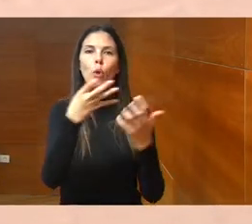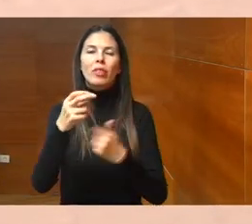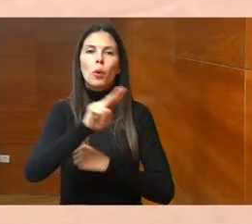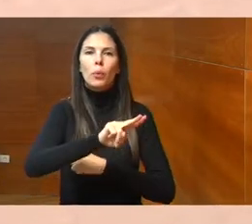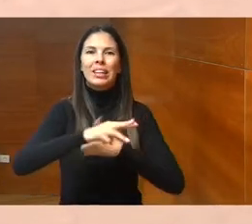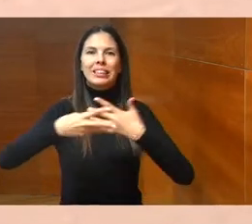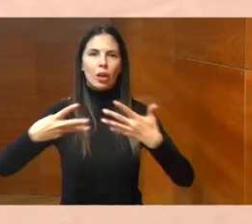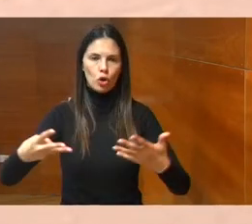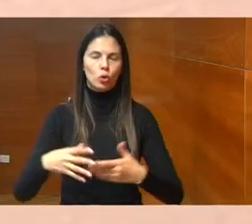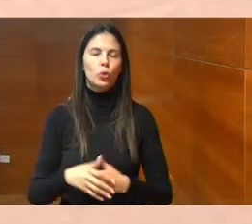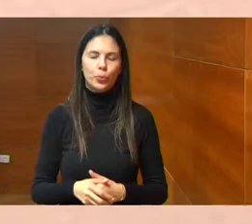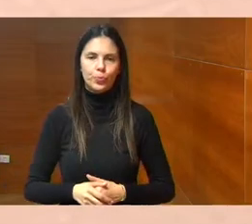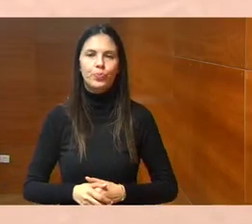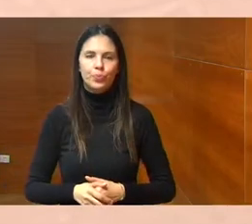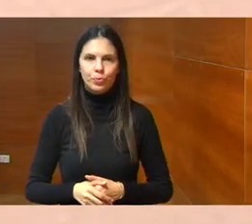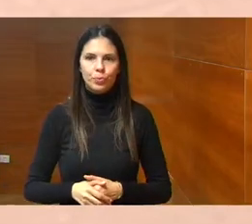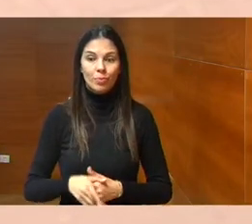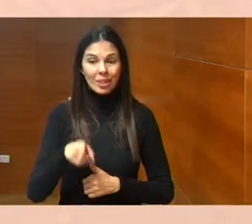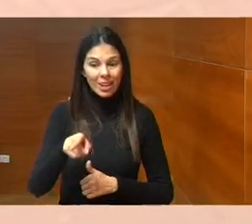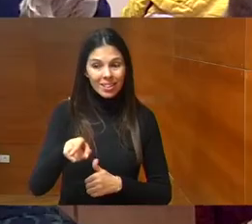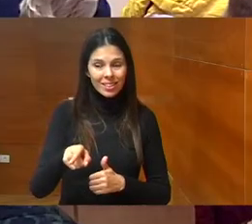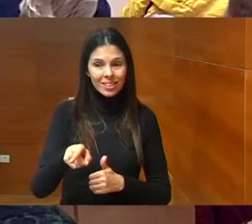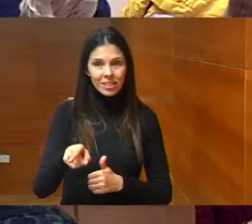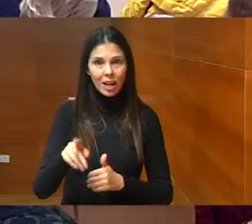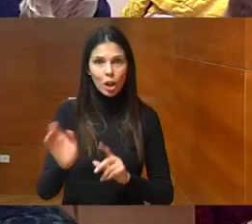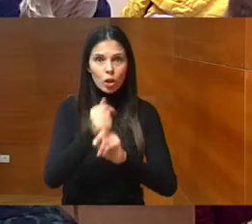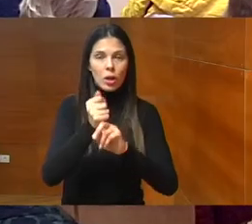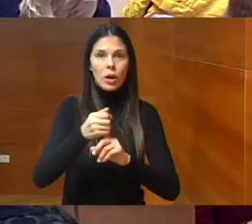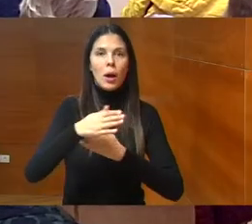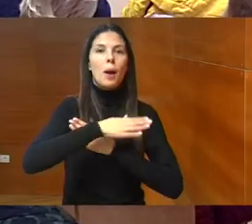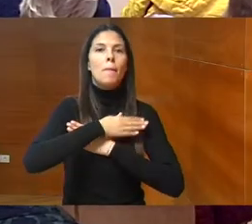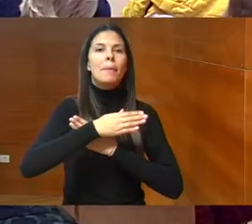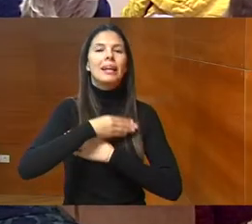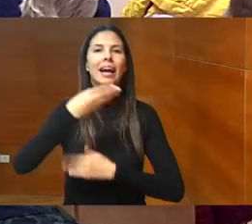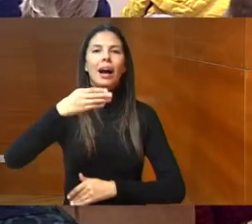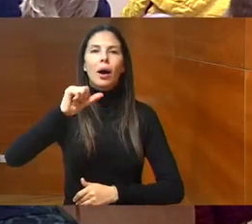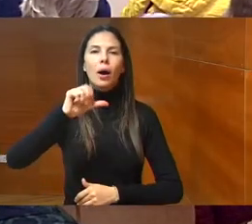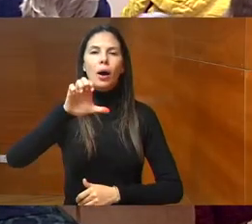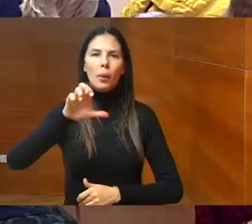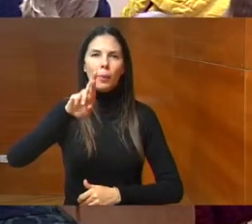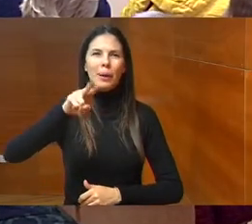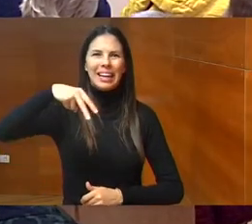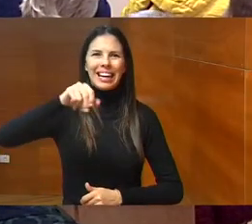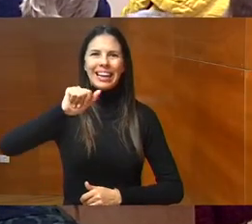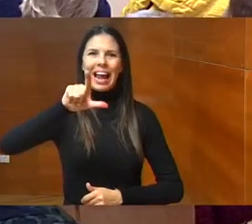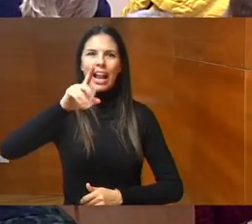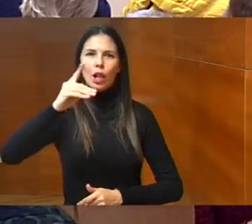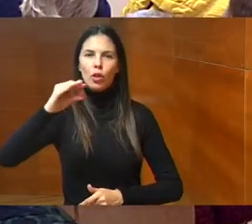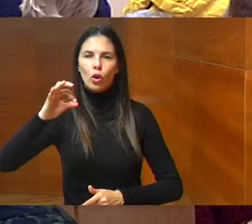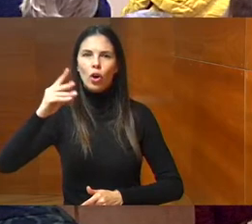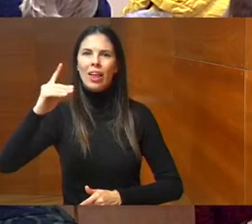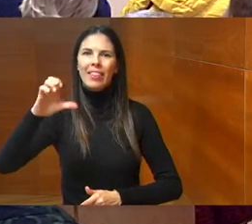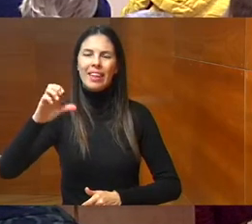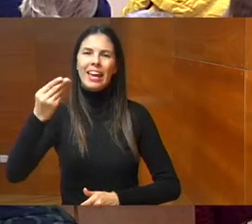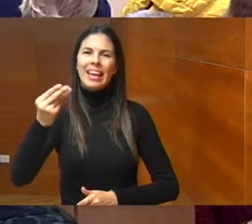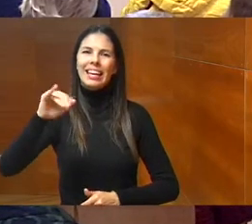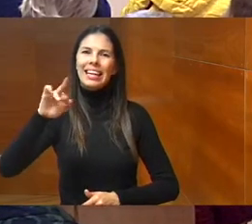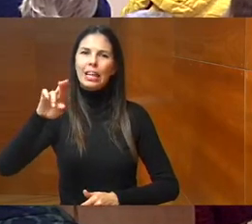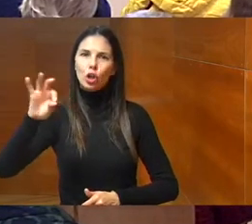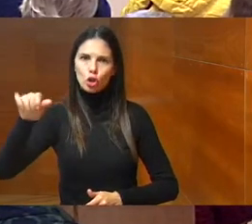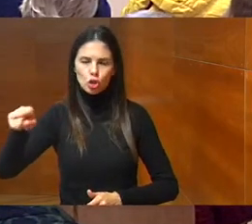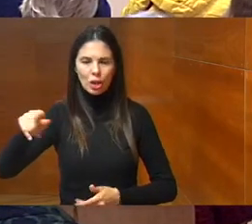hoyito fue ese Anon aquí ha conseguido María Bernardo de Quiroz que no aeródromo de setafe